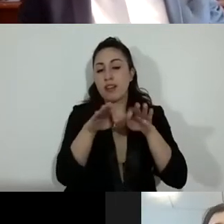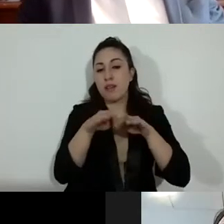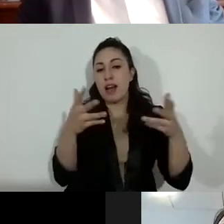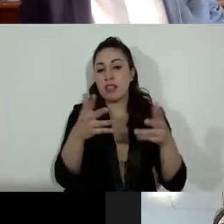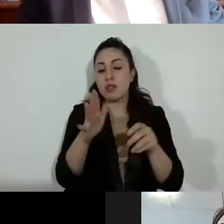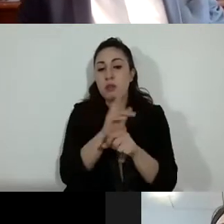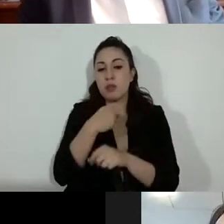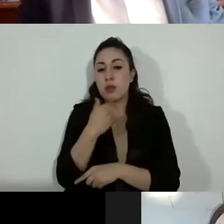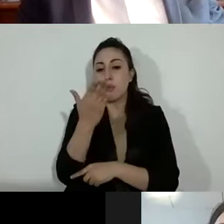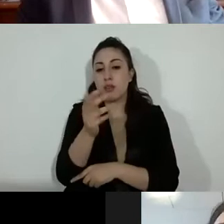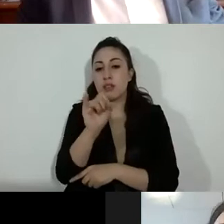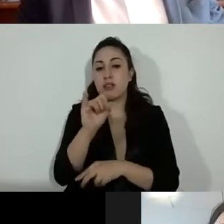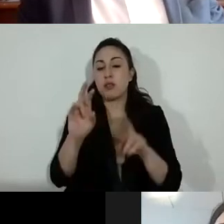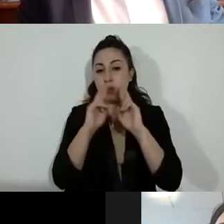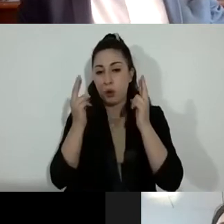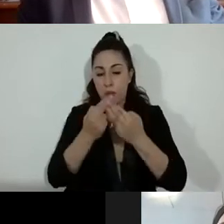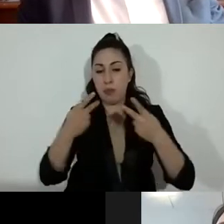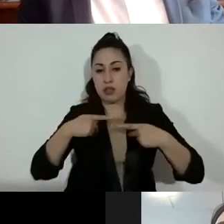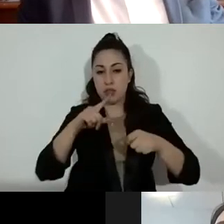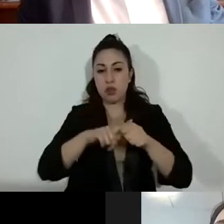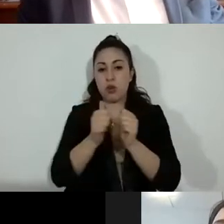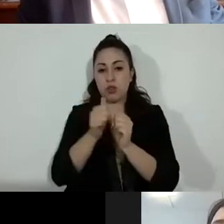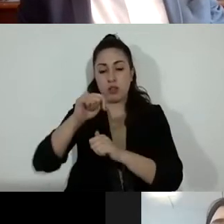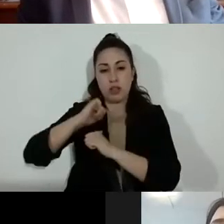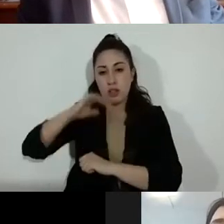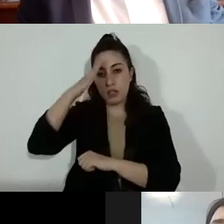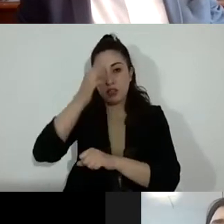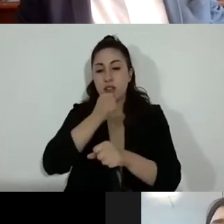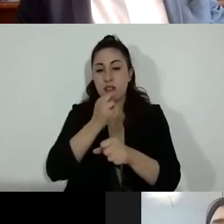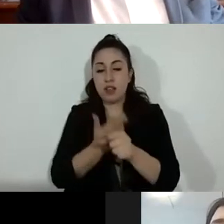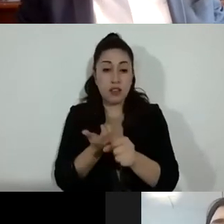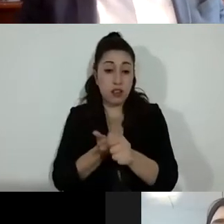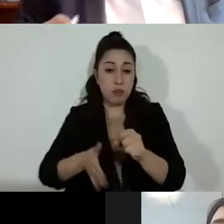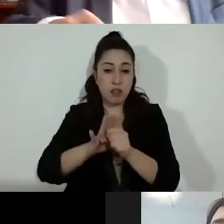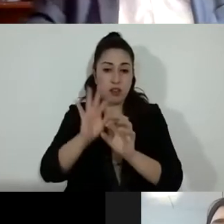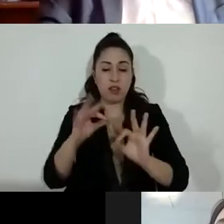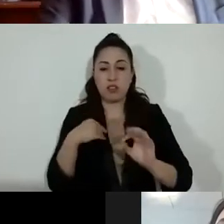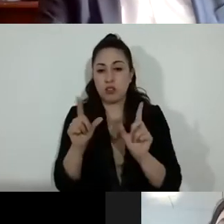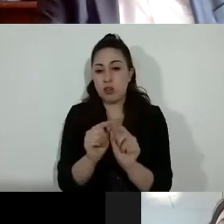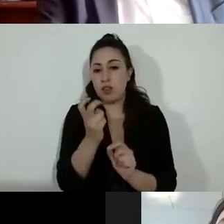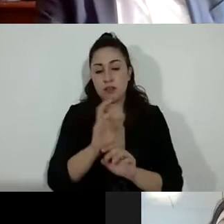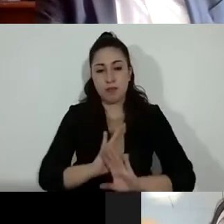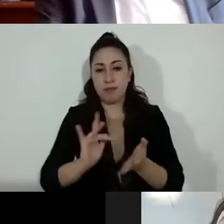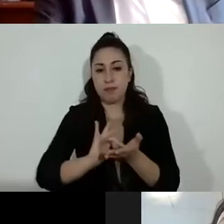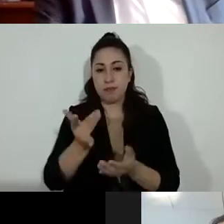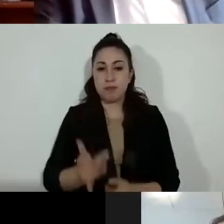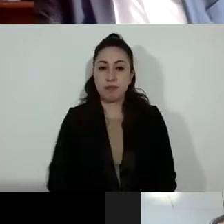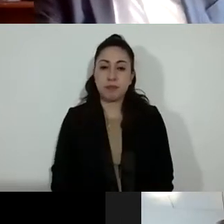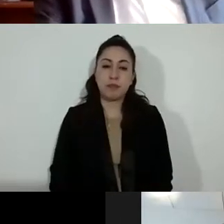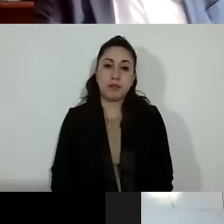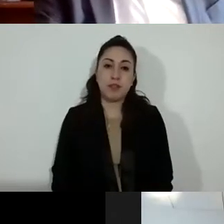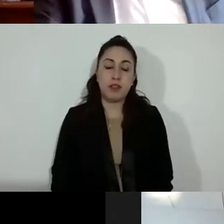la comparecencia física de la Secretaría de Finanzas. Sería todo, diputado. Muchas gracias. Sí,